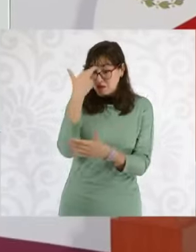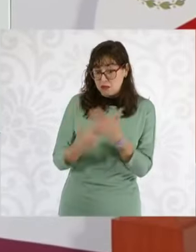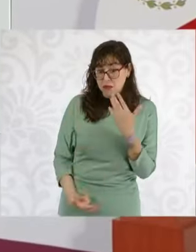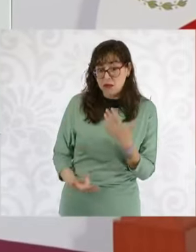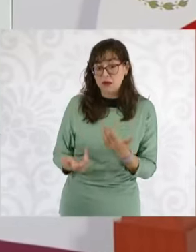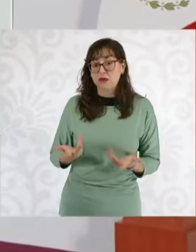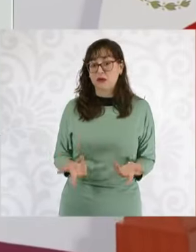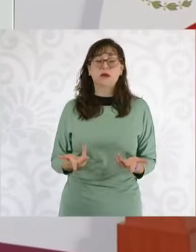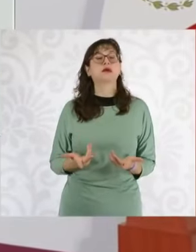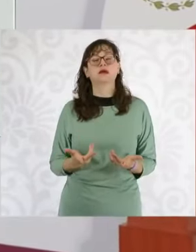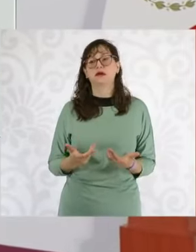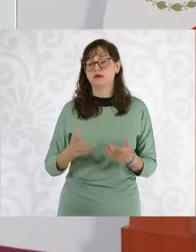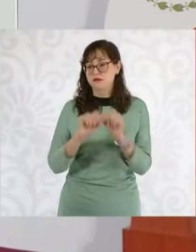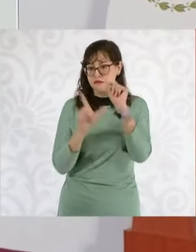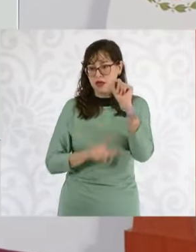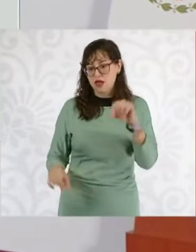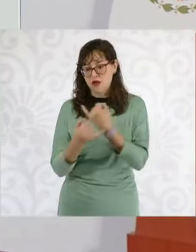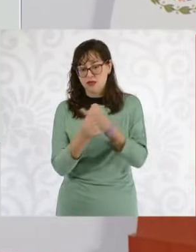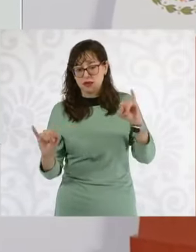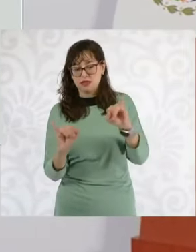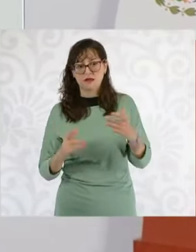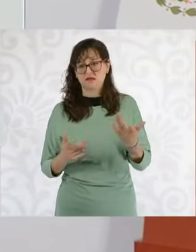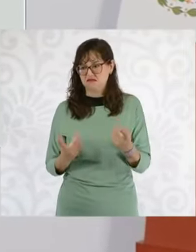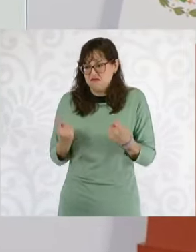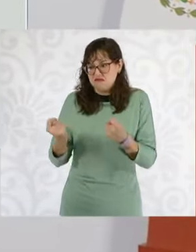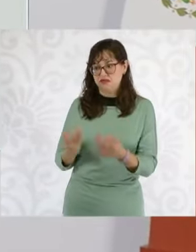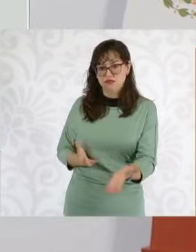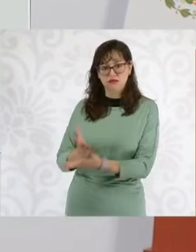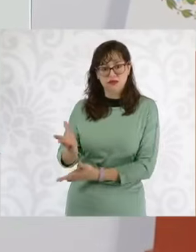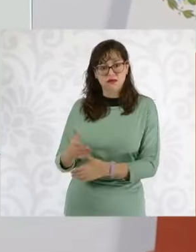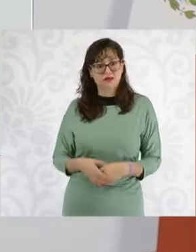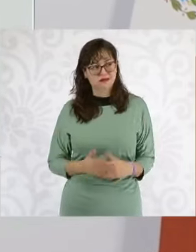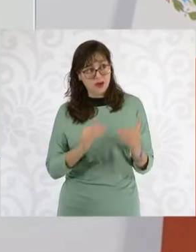del Estado de Derecho, de la soberanía,